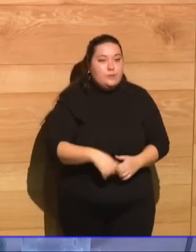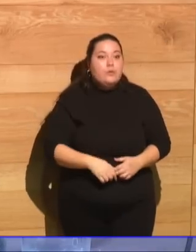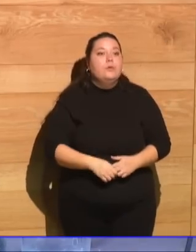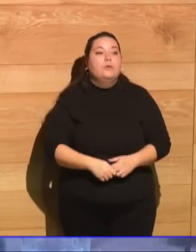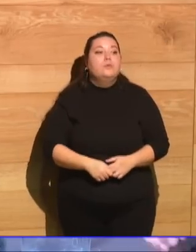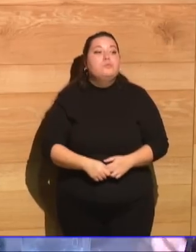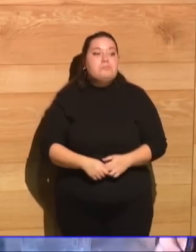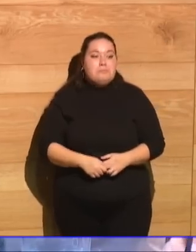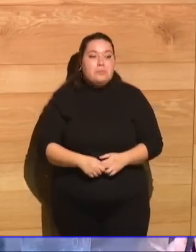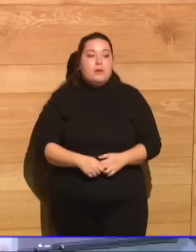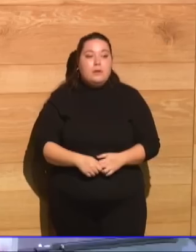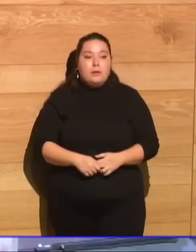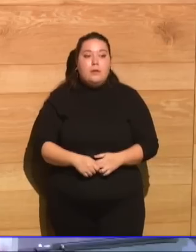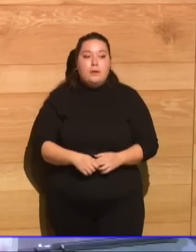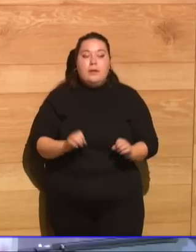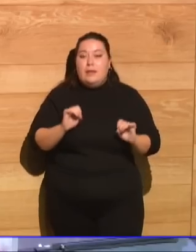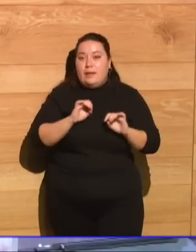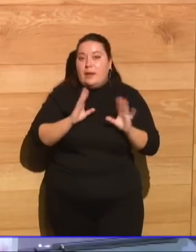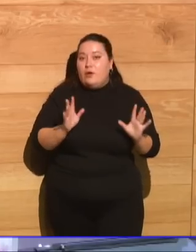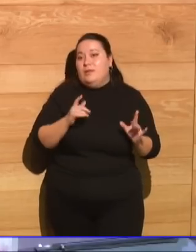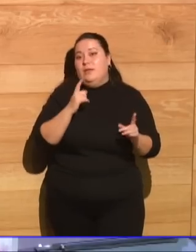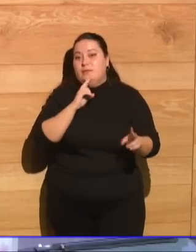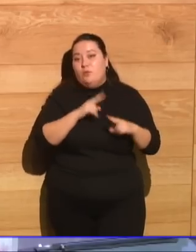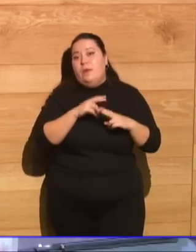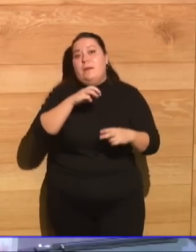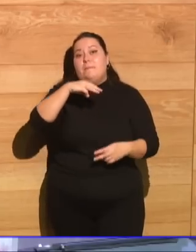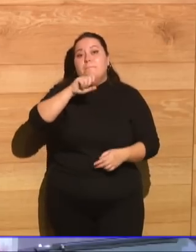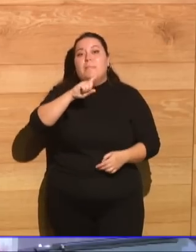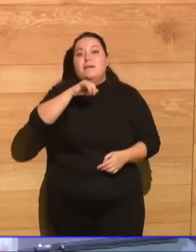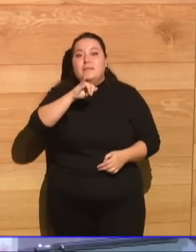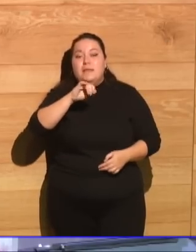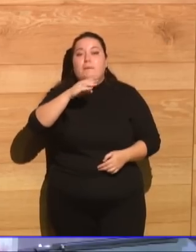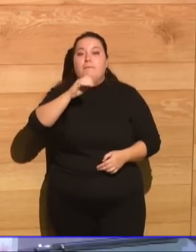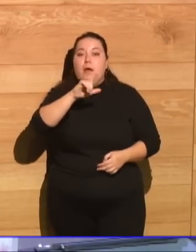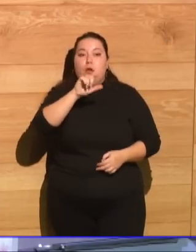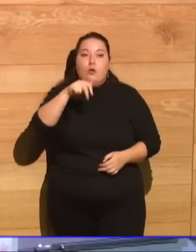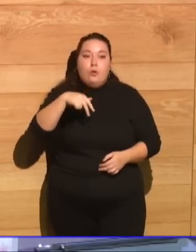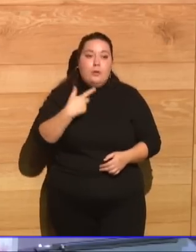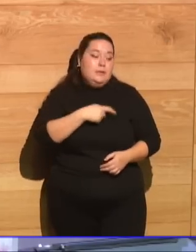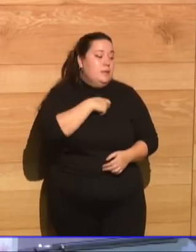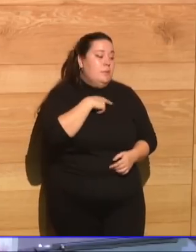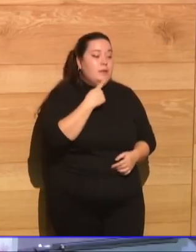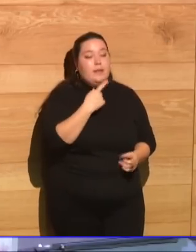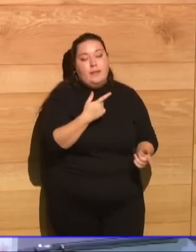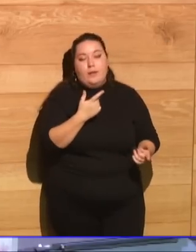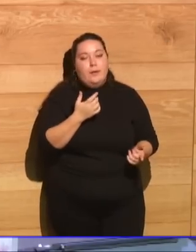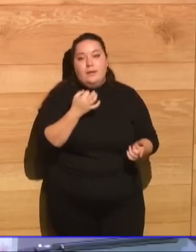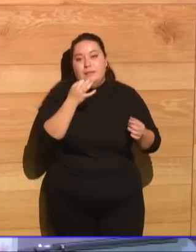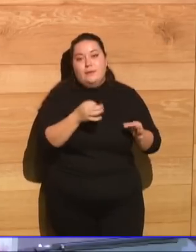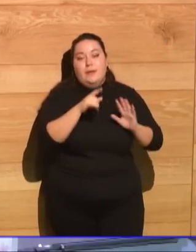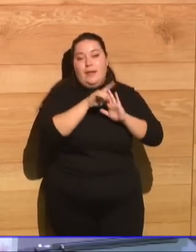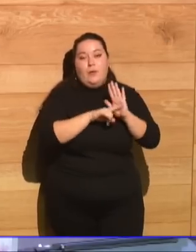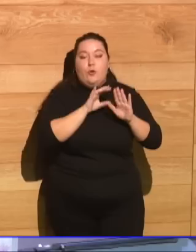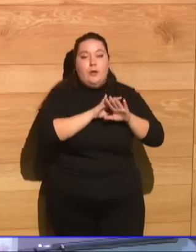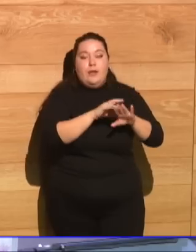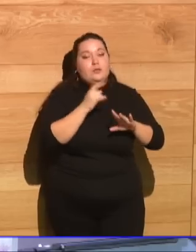no había No, visto hombre, no habías visto la broma porque se llama solo Bugsy Malone. Pero alguien, evidentemente, como Hombre. sucede casi siempre en España, más listo que el Un guionista sabio, y un que el